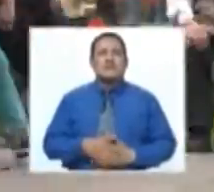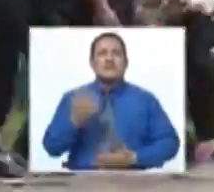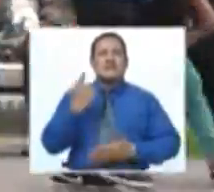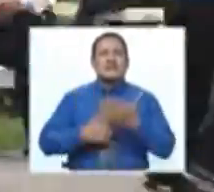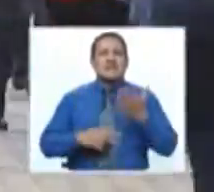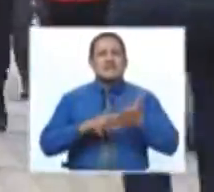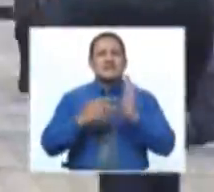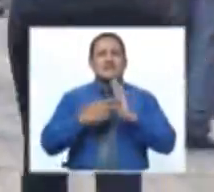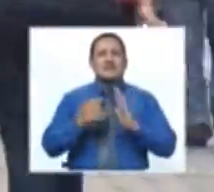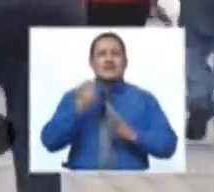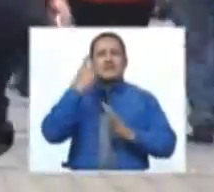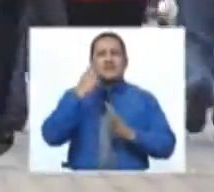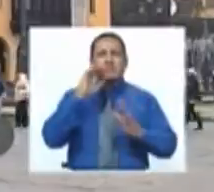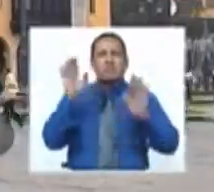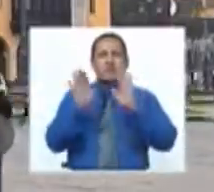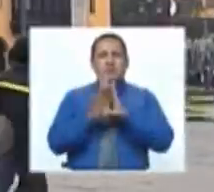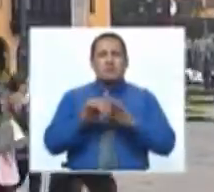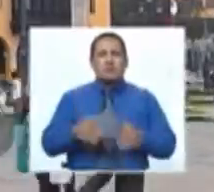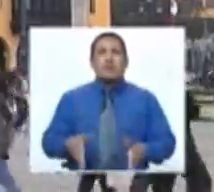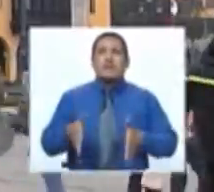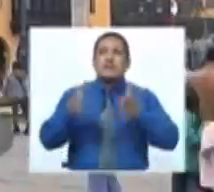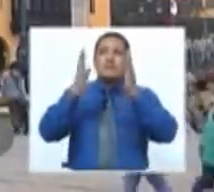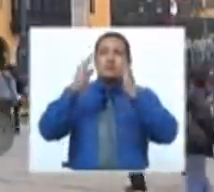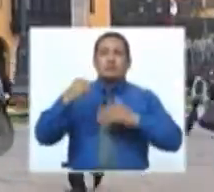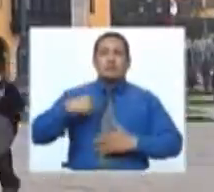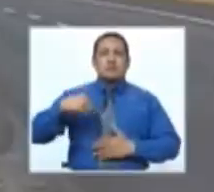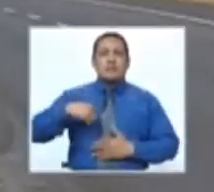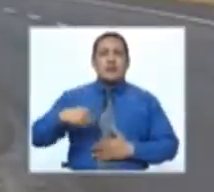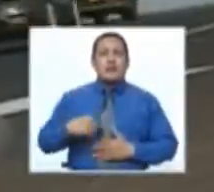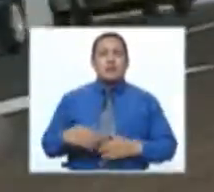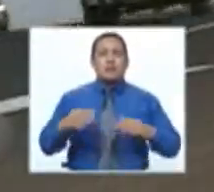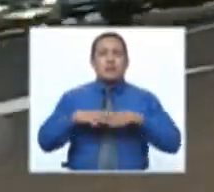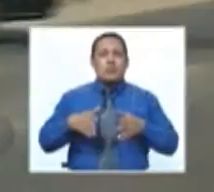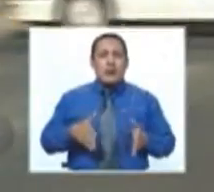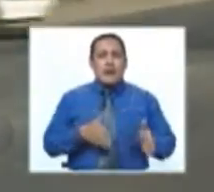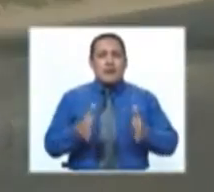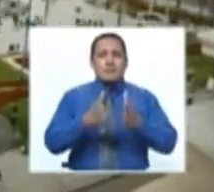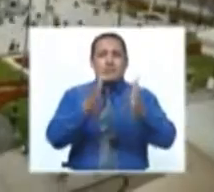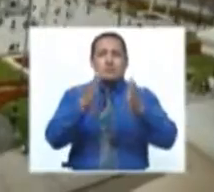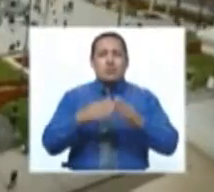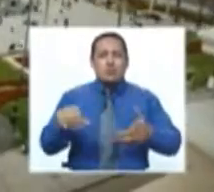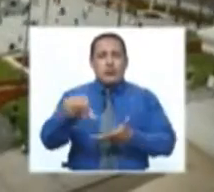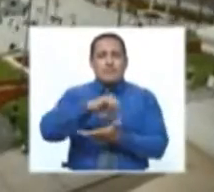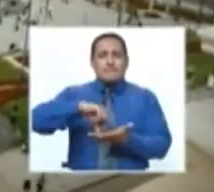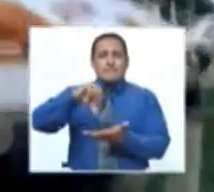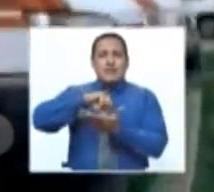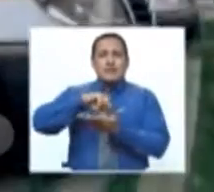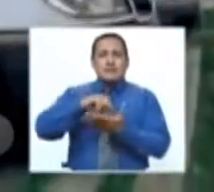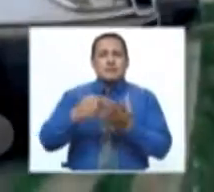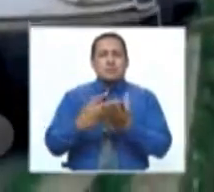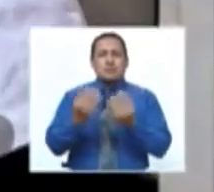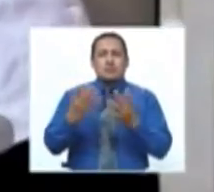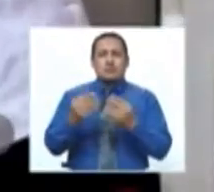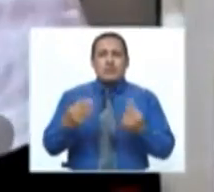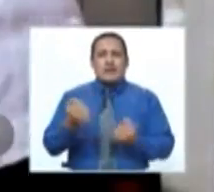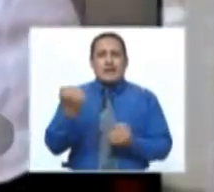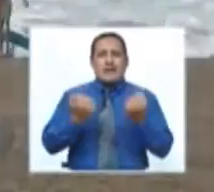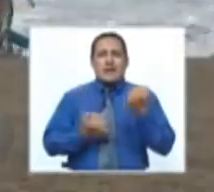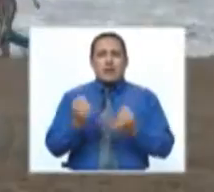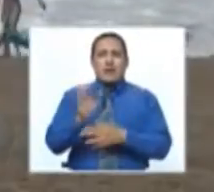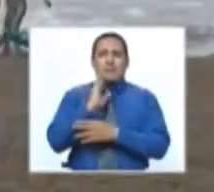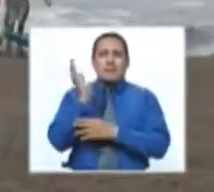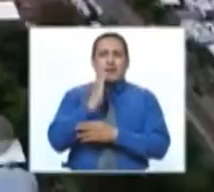¿Qué cosa pueden tener en común un edificio municipal, un camino, una plaza, una flota de ambulancias,